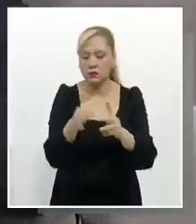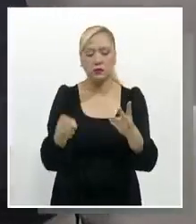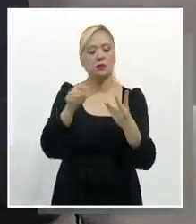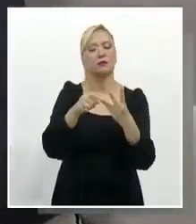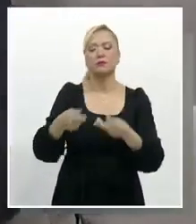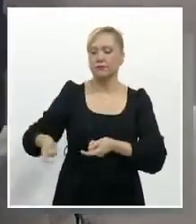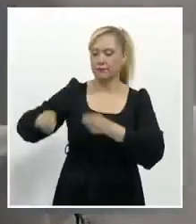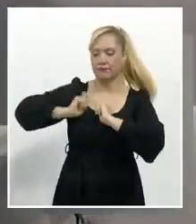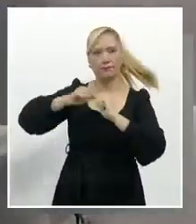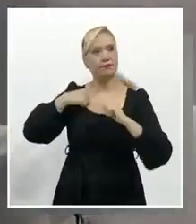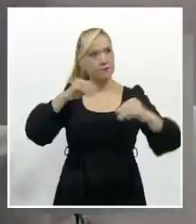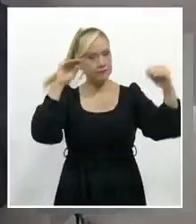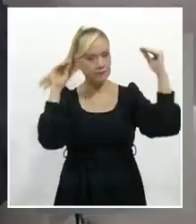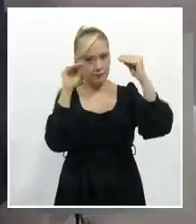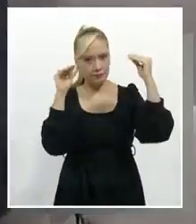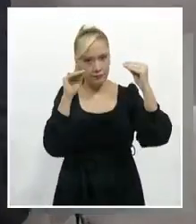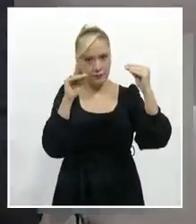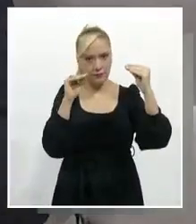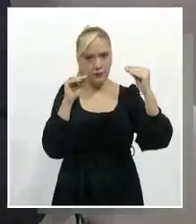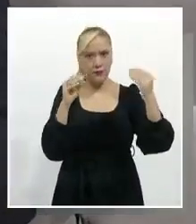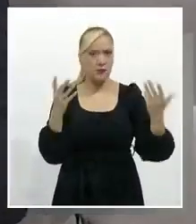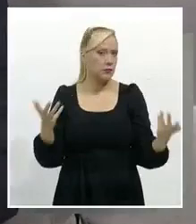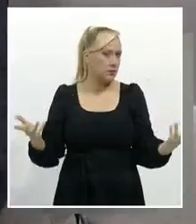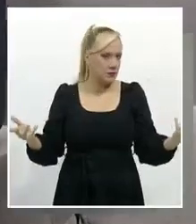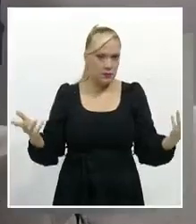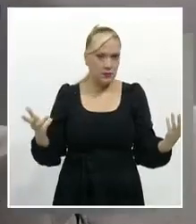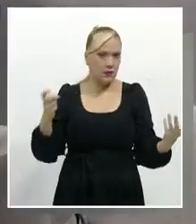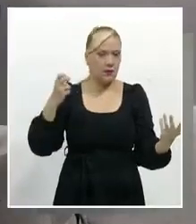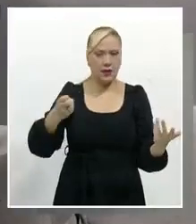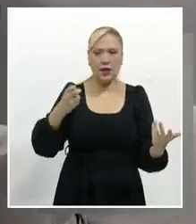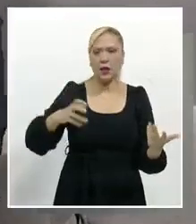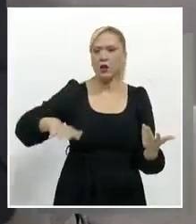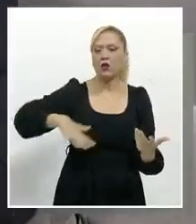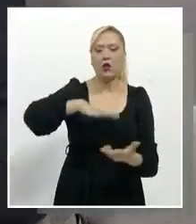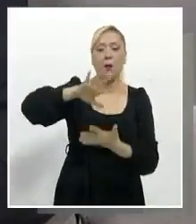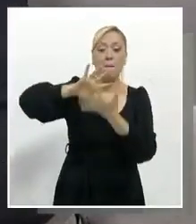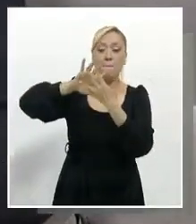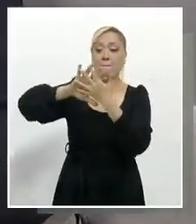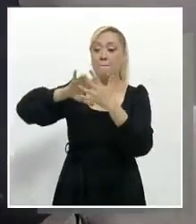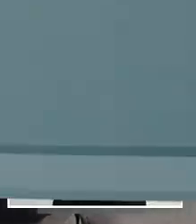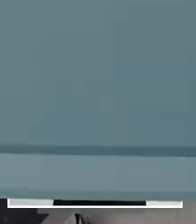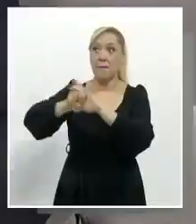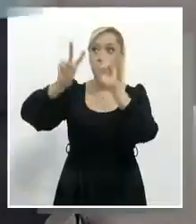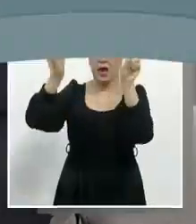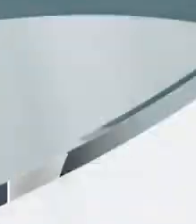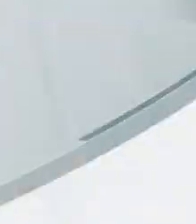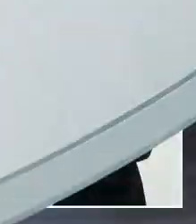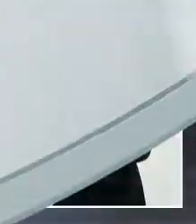representación en todo lo que no es, digamos, por definición general, todo lo que no es penal.